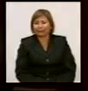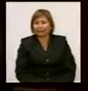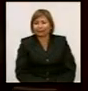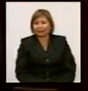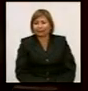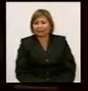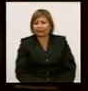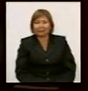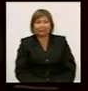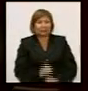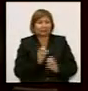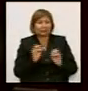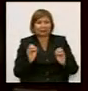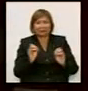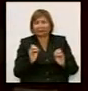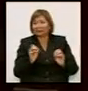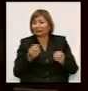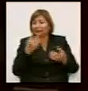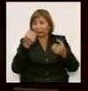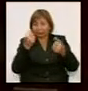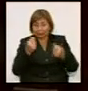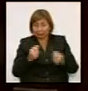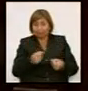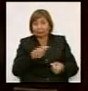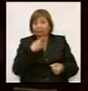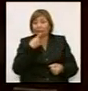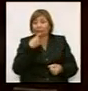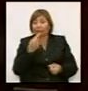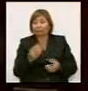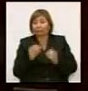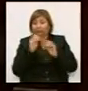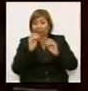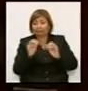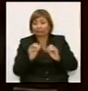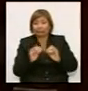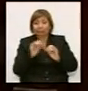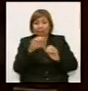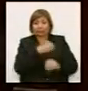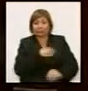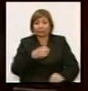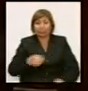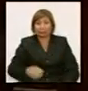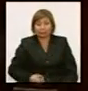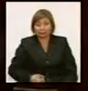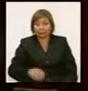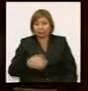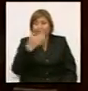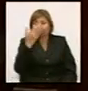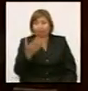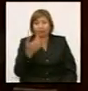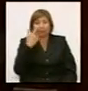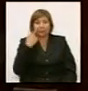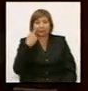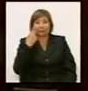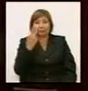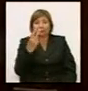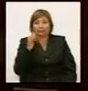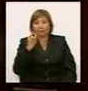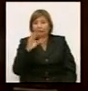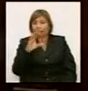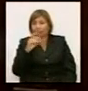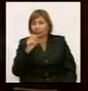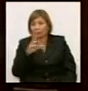Fue muy lacónico. Hemos decidido proponer como candidato a la presidencia al señor Víctor Raúl Ayatorre.